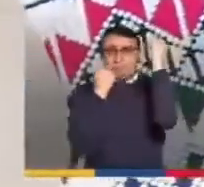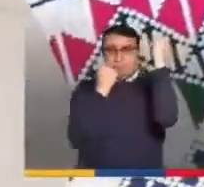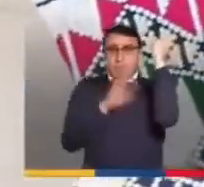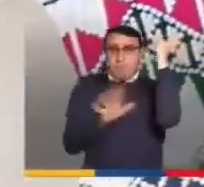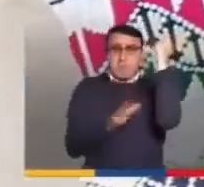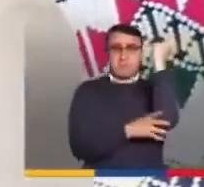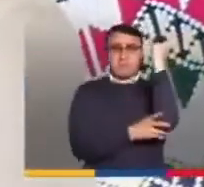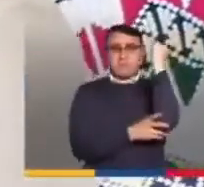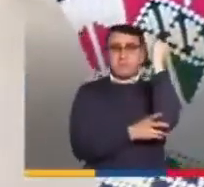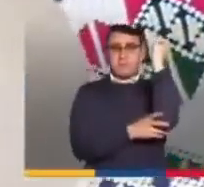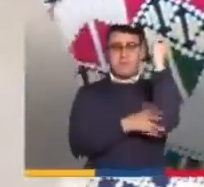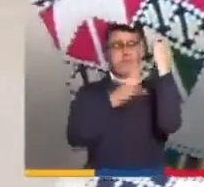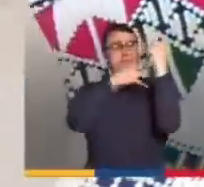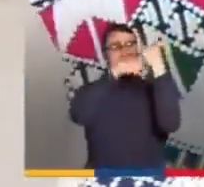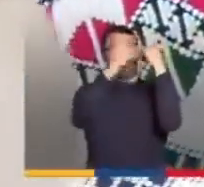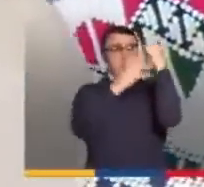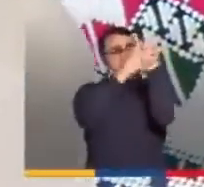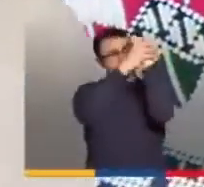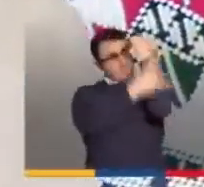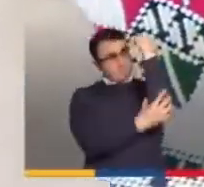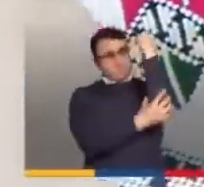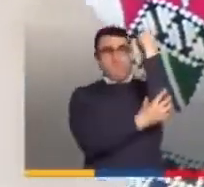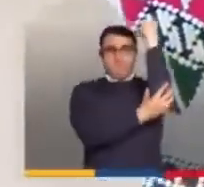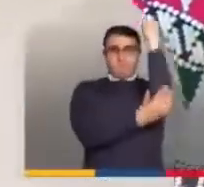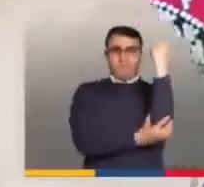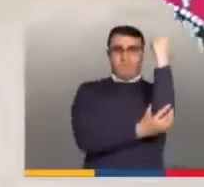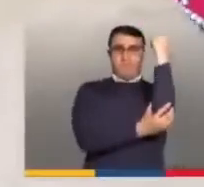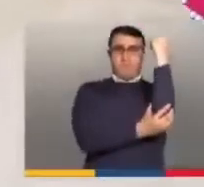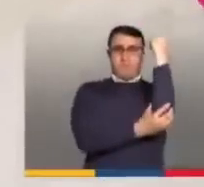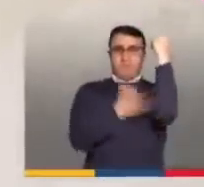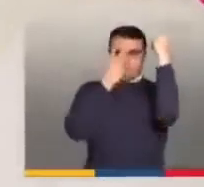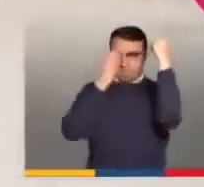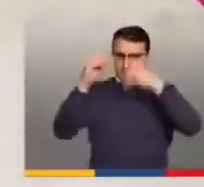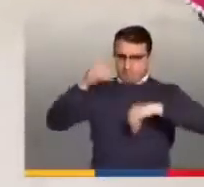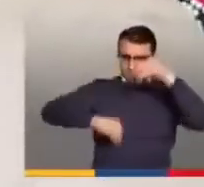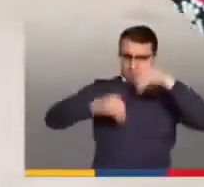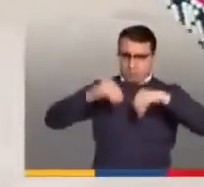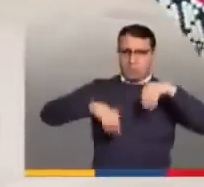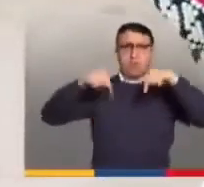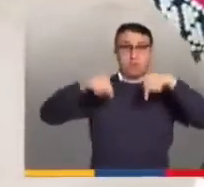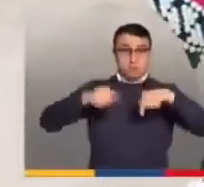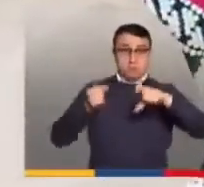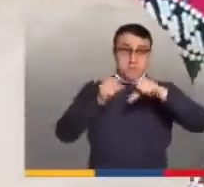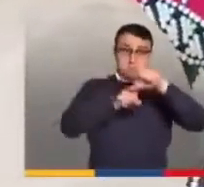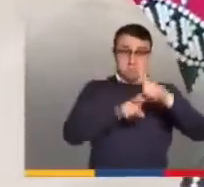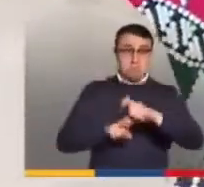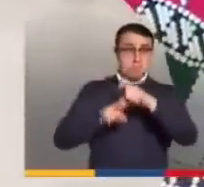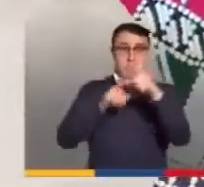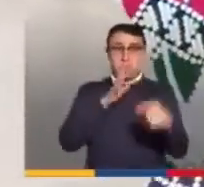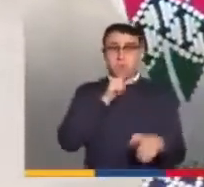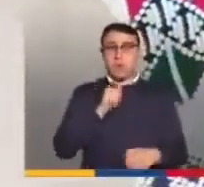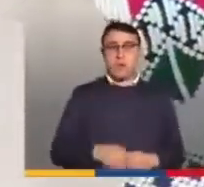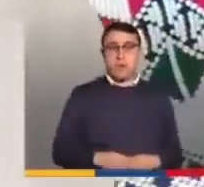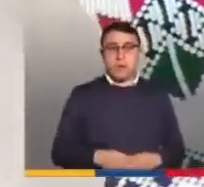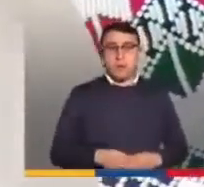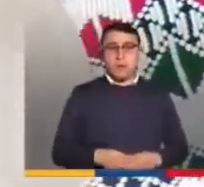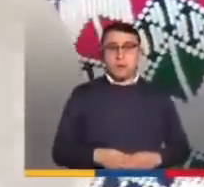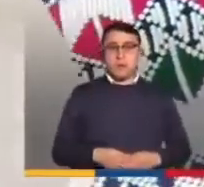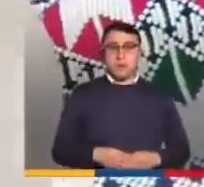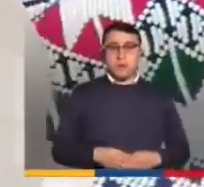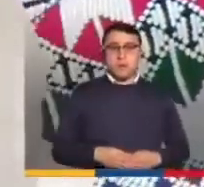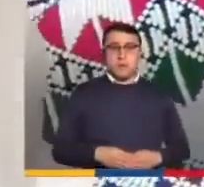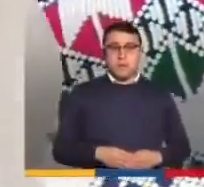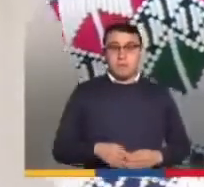la turbina es un armatoste. ¿Por qué no se hacen aquí? Si la hora de soldador aquí